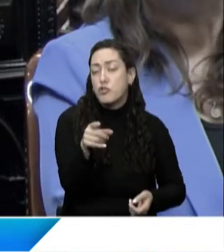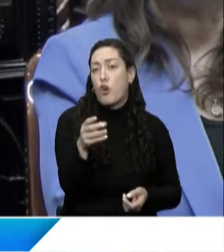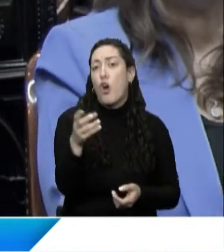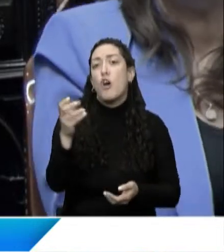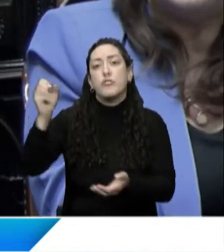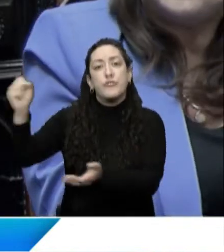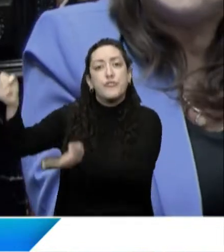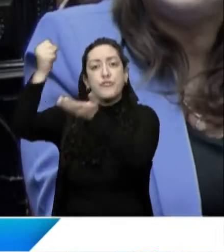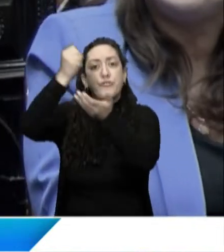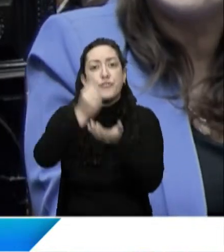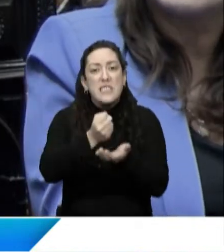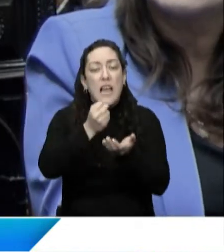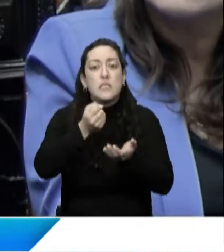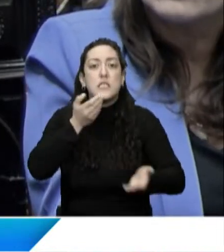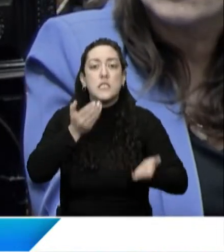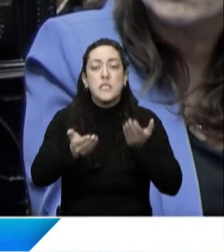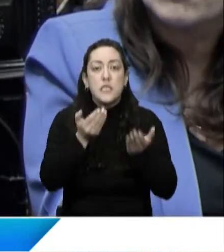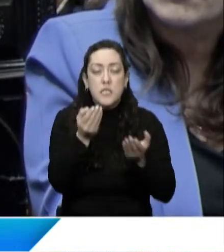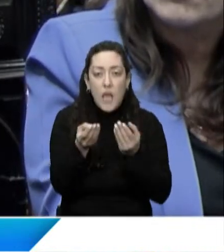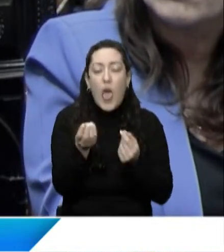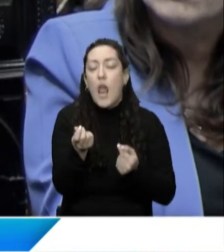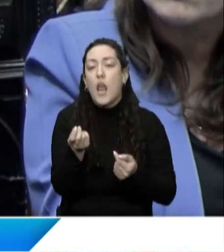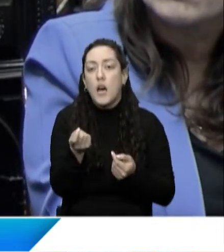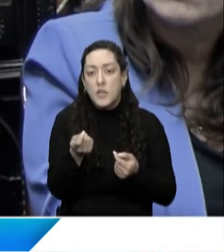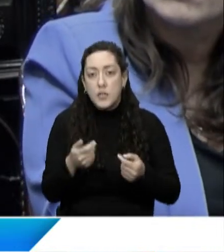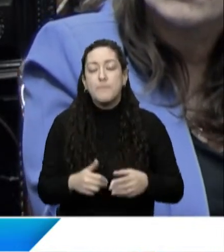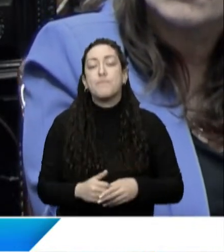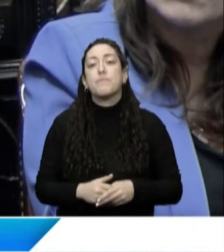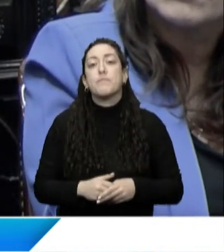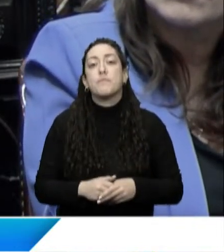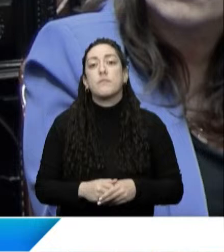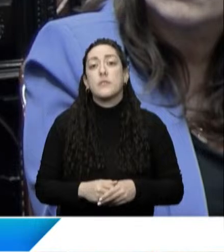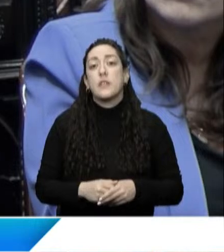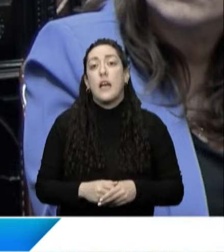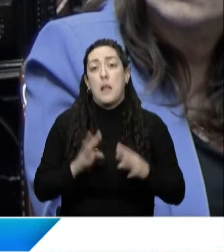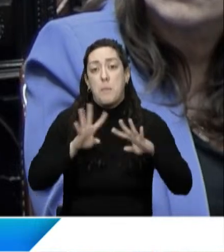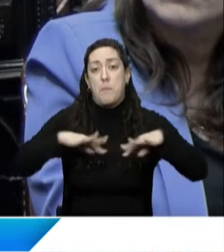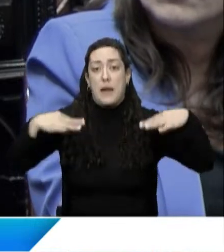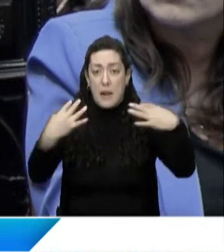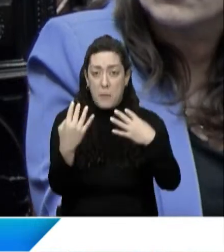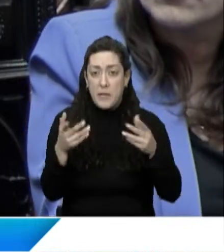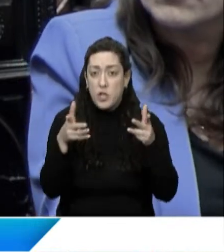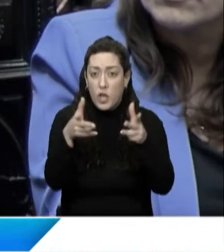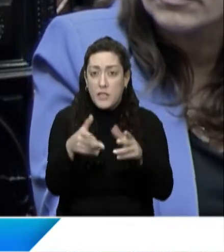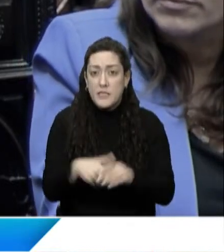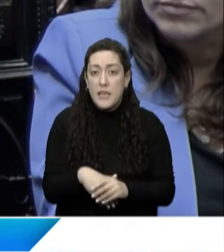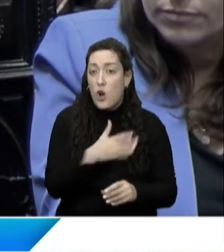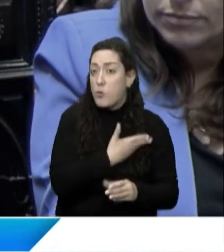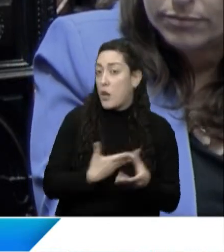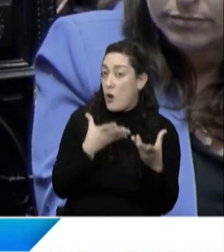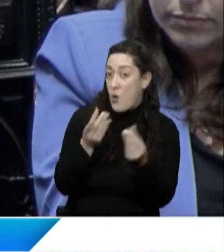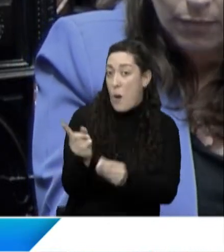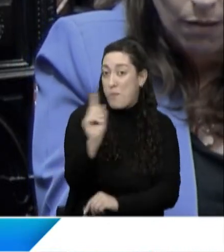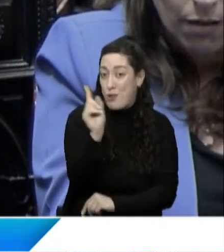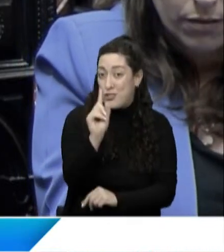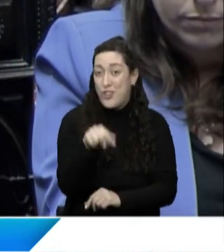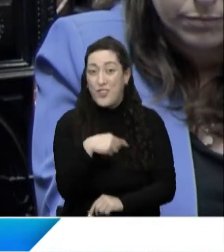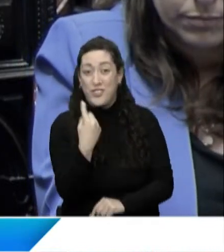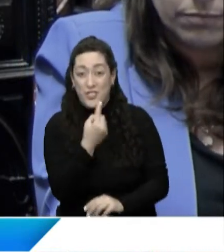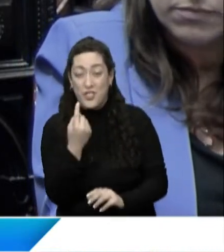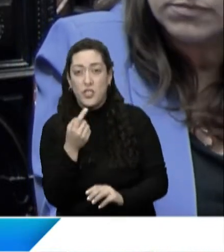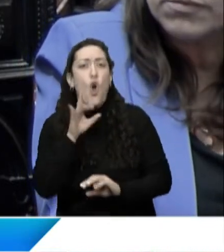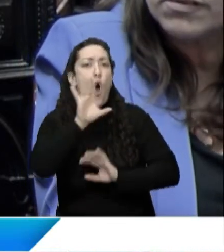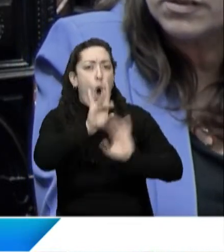esta postura de nuestra parte, este proyecto lo sindicó el Parlamento y no lo acompañó el gobierno. Le dimos